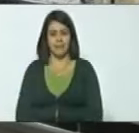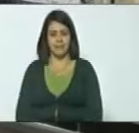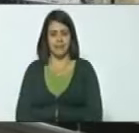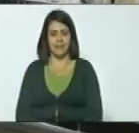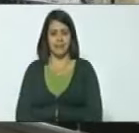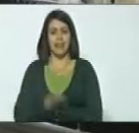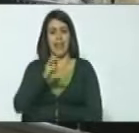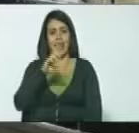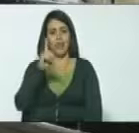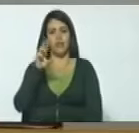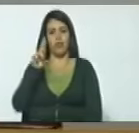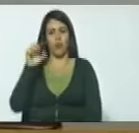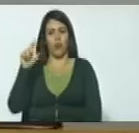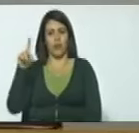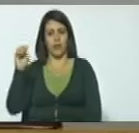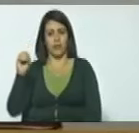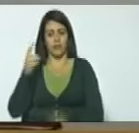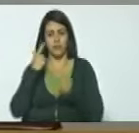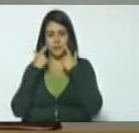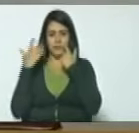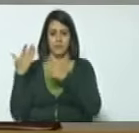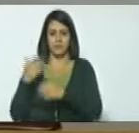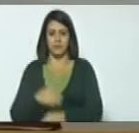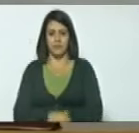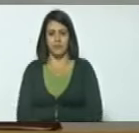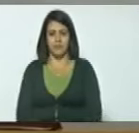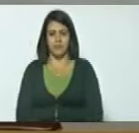Y Eduardo Palma.